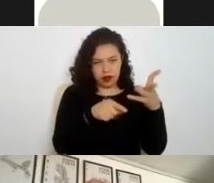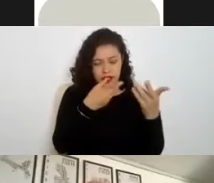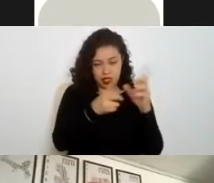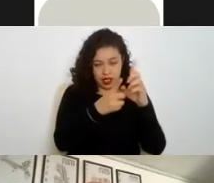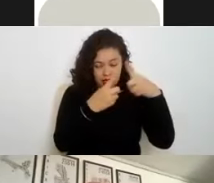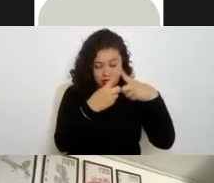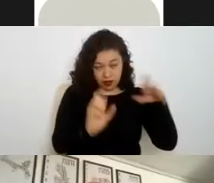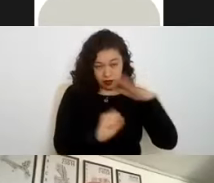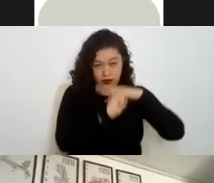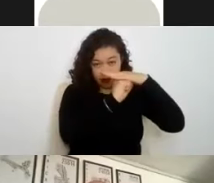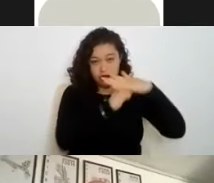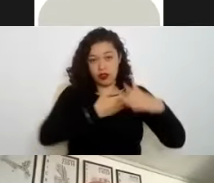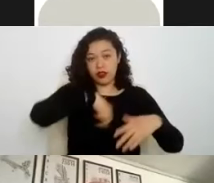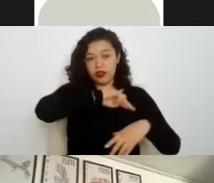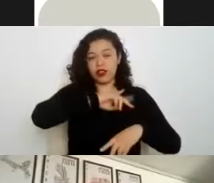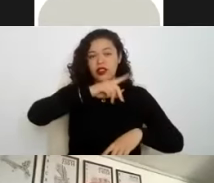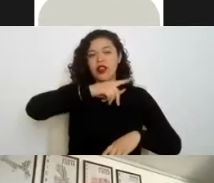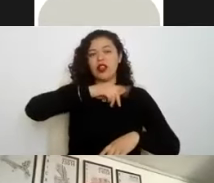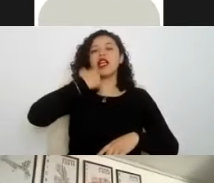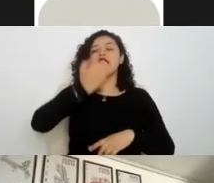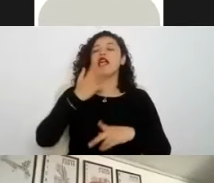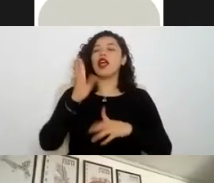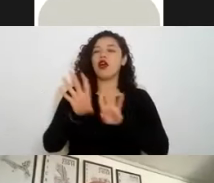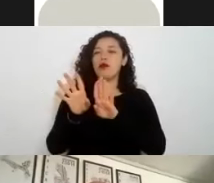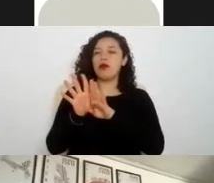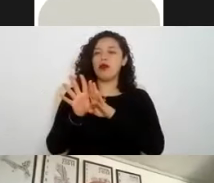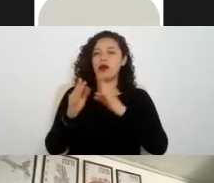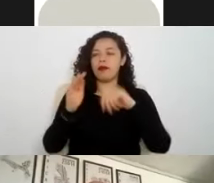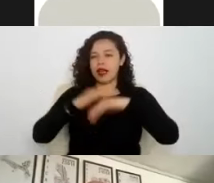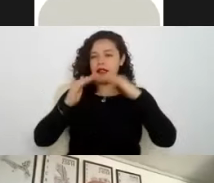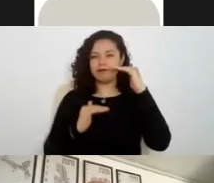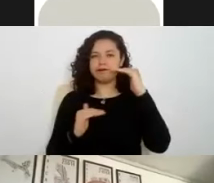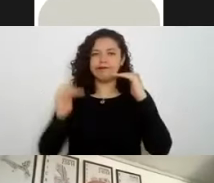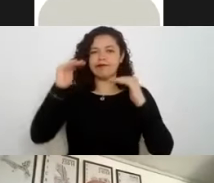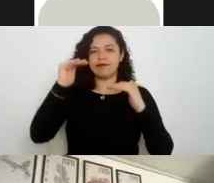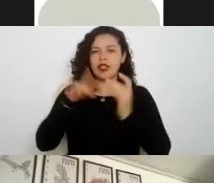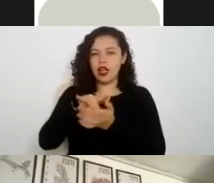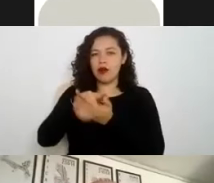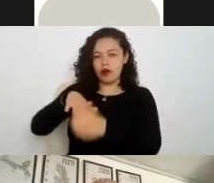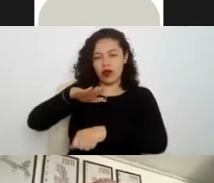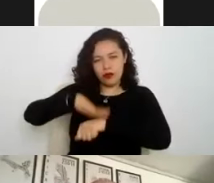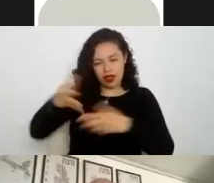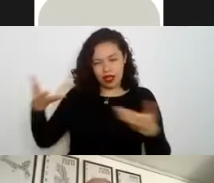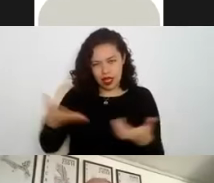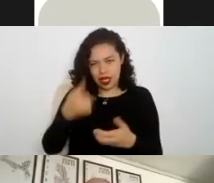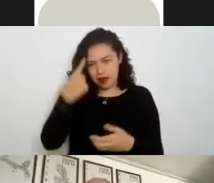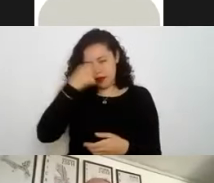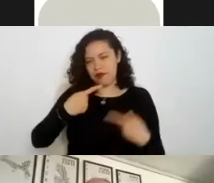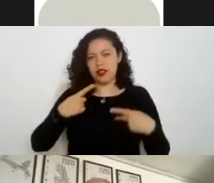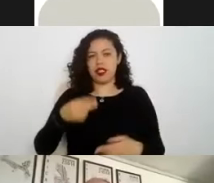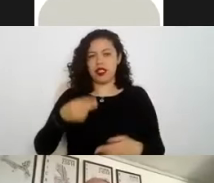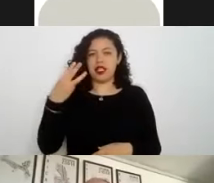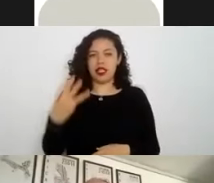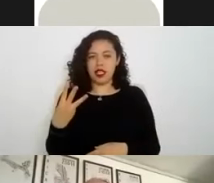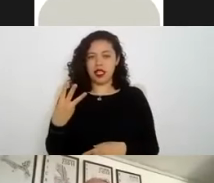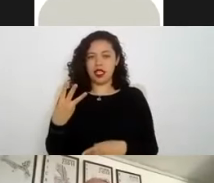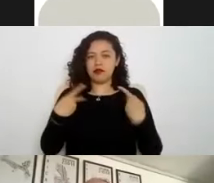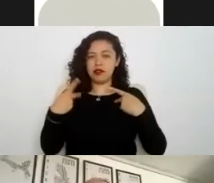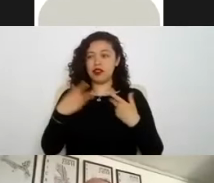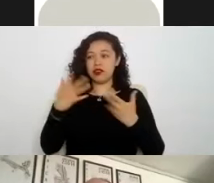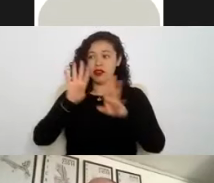buscamos que se posicionen, que se generen más apoyos, porque pues, de nada me sirve que haya tres personas tratando de cambiar el mundo,